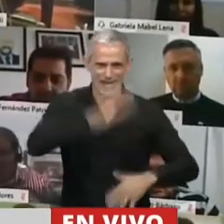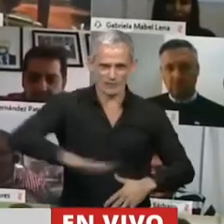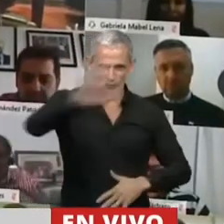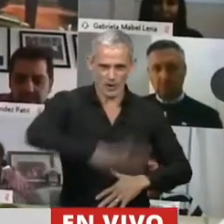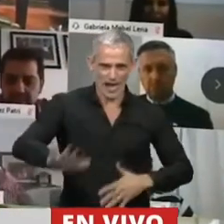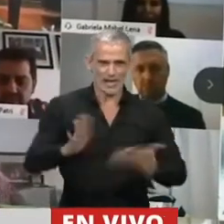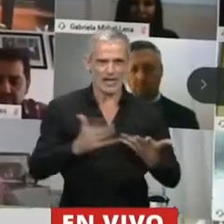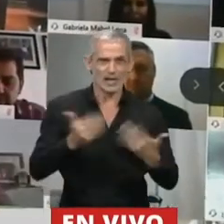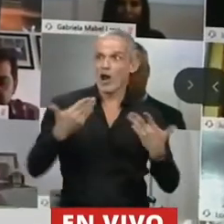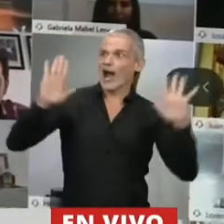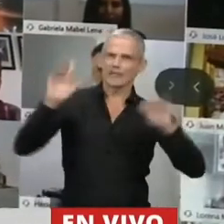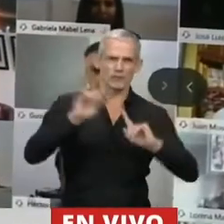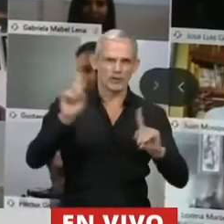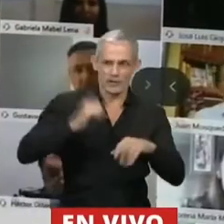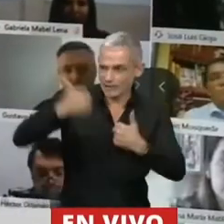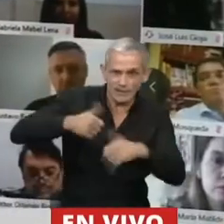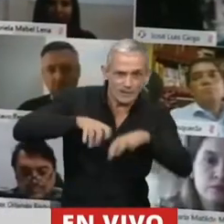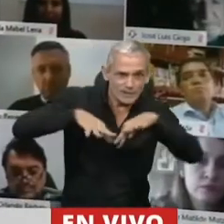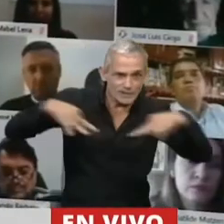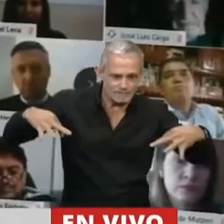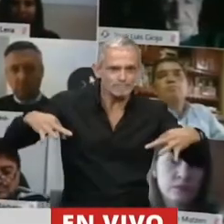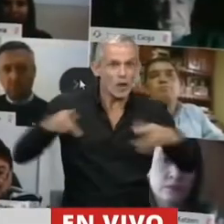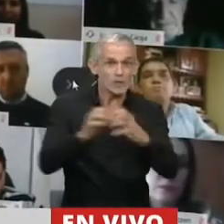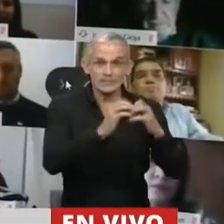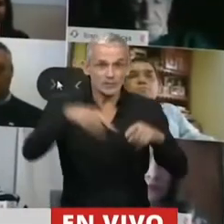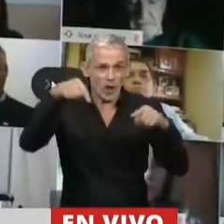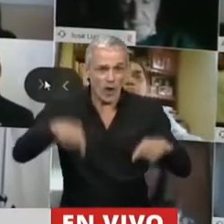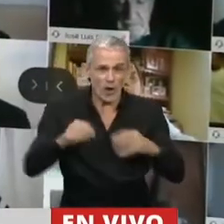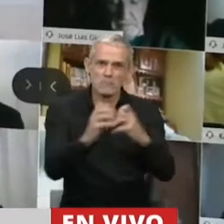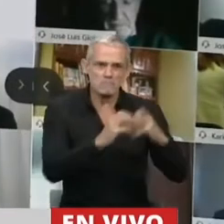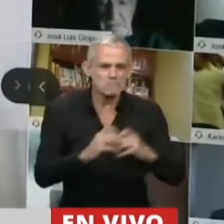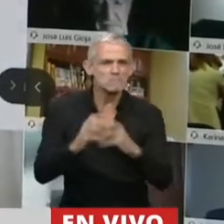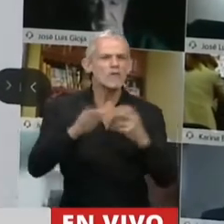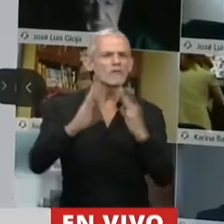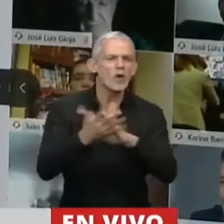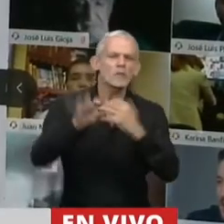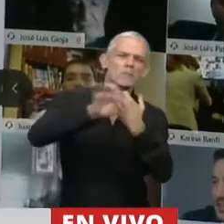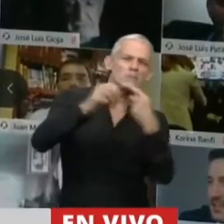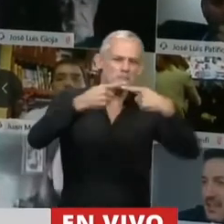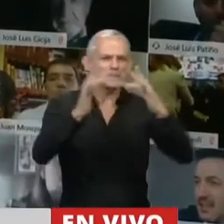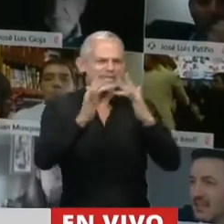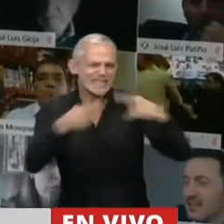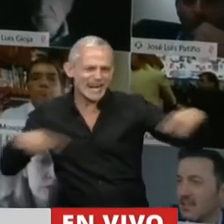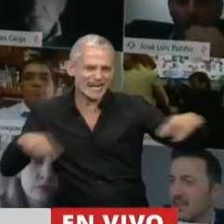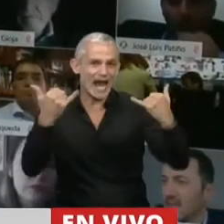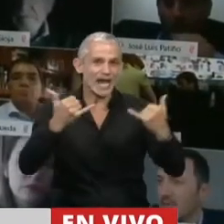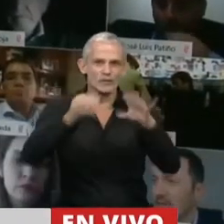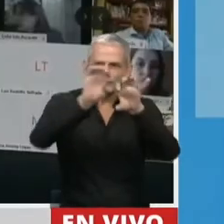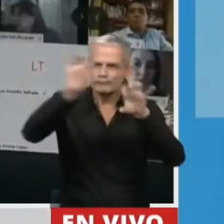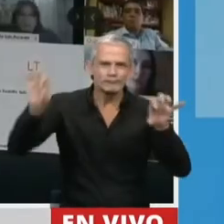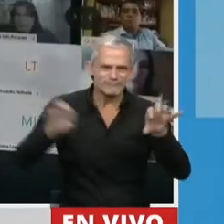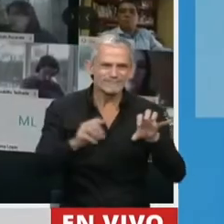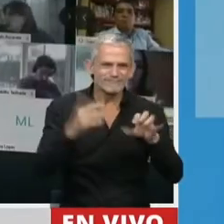Y no es casualidad estar en este recinto hoy sesionando de manera remota, con todos los